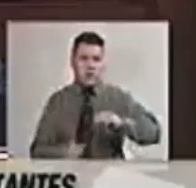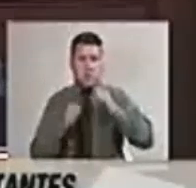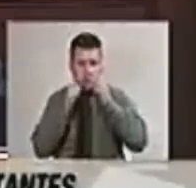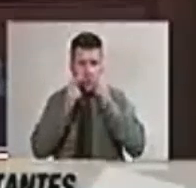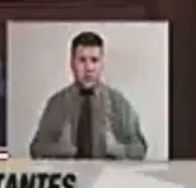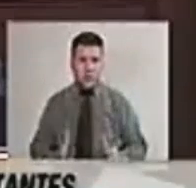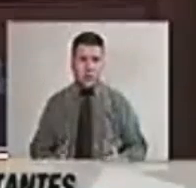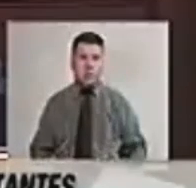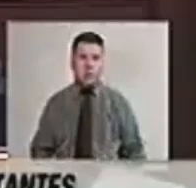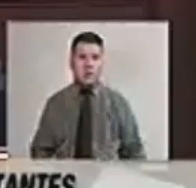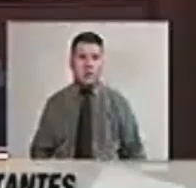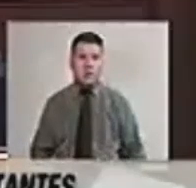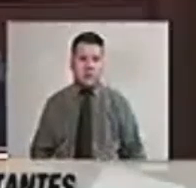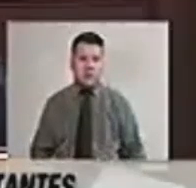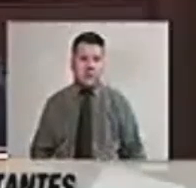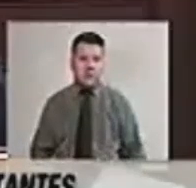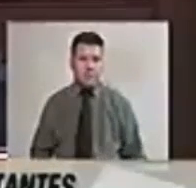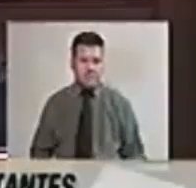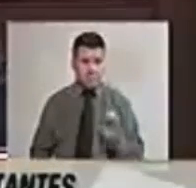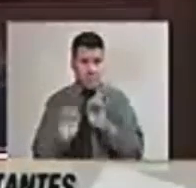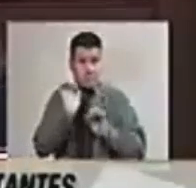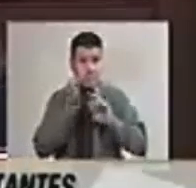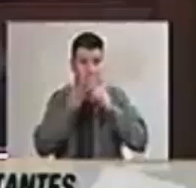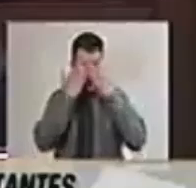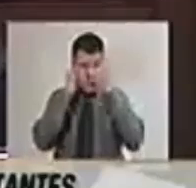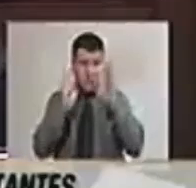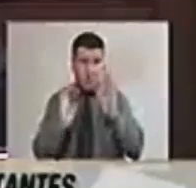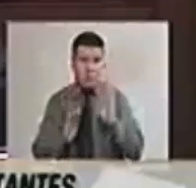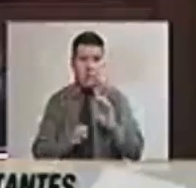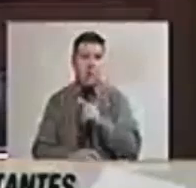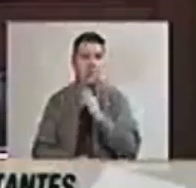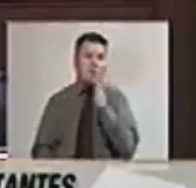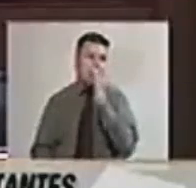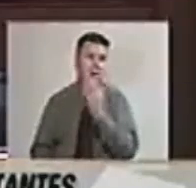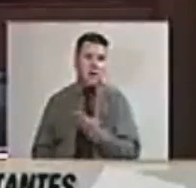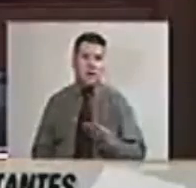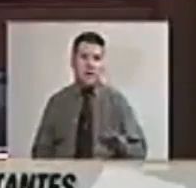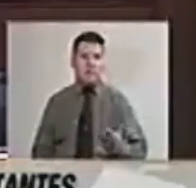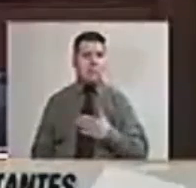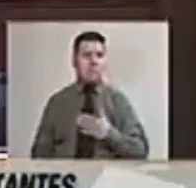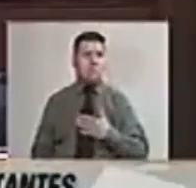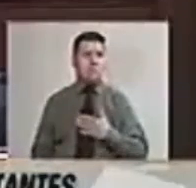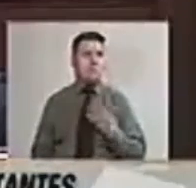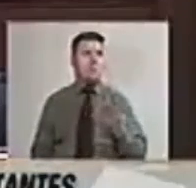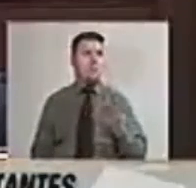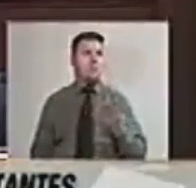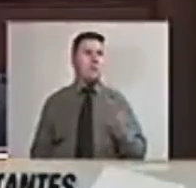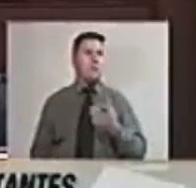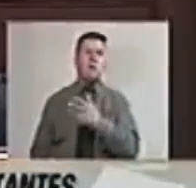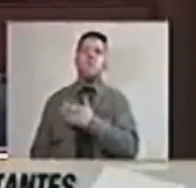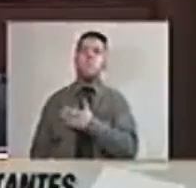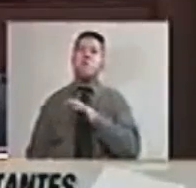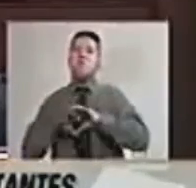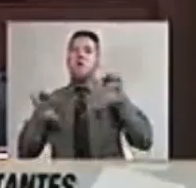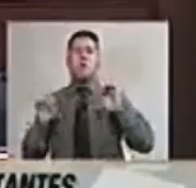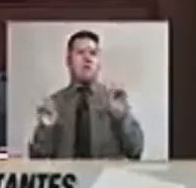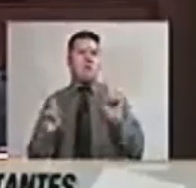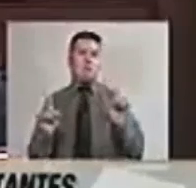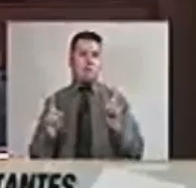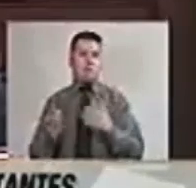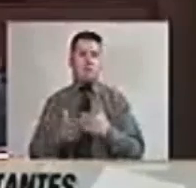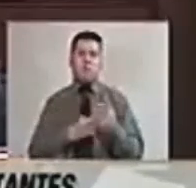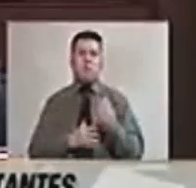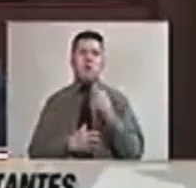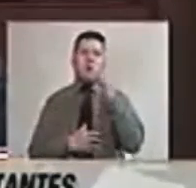humanos. Cuando defendemos democracia y derechos humanos, allí no hay nacionalidad, no hay fronteras, no hay límites,